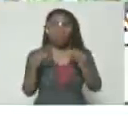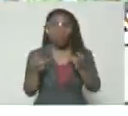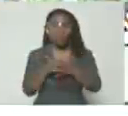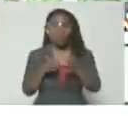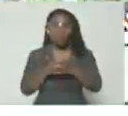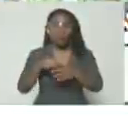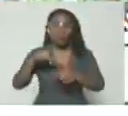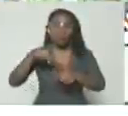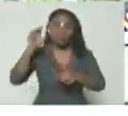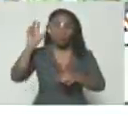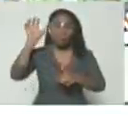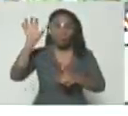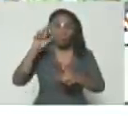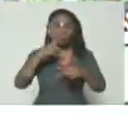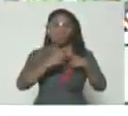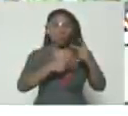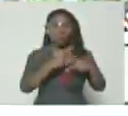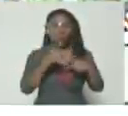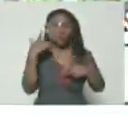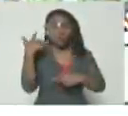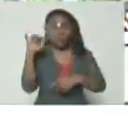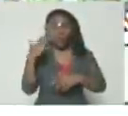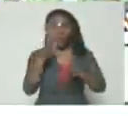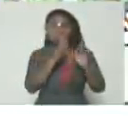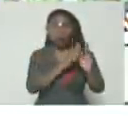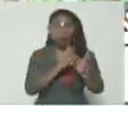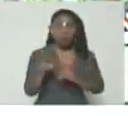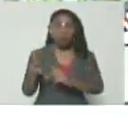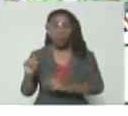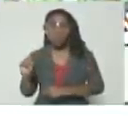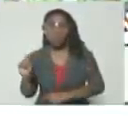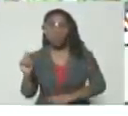país. Y tiene agenda.